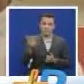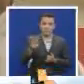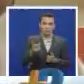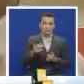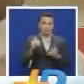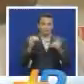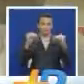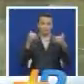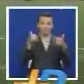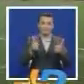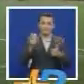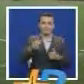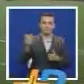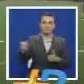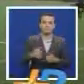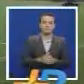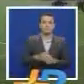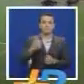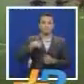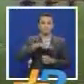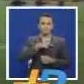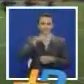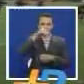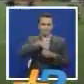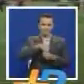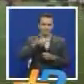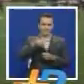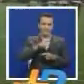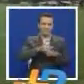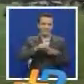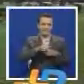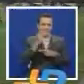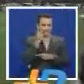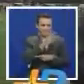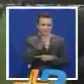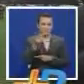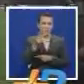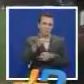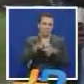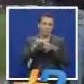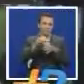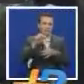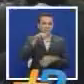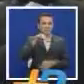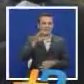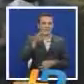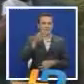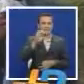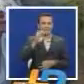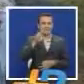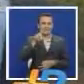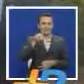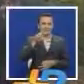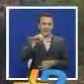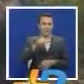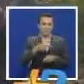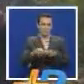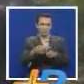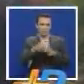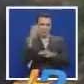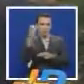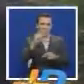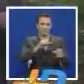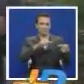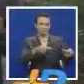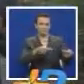chicos. Seguimos originando en medio de la práctica segunda que cumple en Ámsterdam la selección Colombia antes de medirse ante Holanda. Pero cambiamos de tema